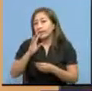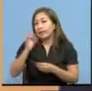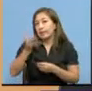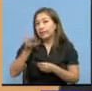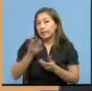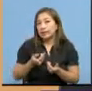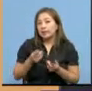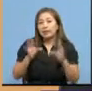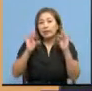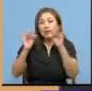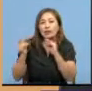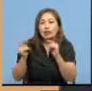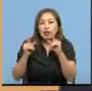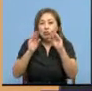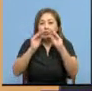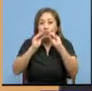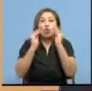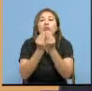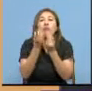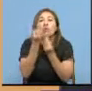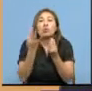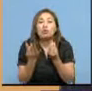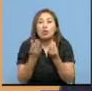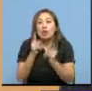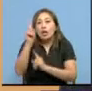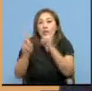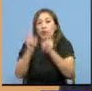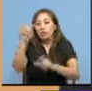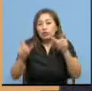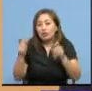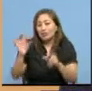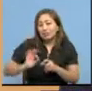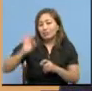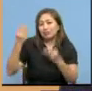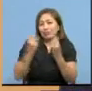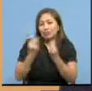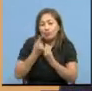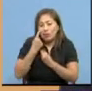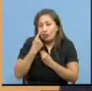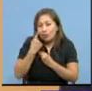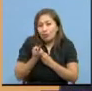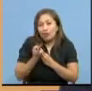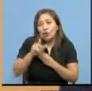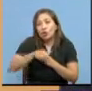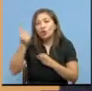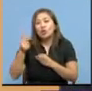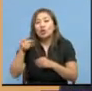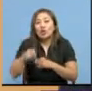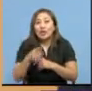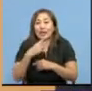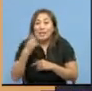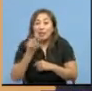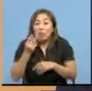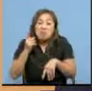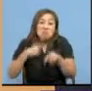a veces es muy difícil hablar de números porque hay personas que están en la calle desde hace mucho tiempo y nos conocemos y hay otros que realmente son